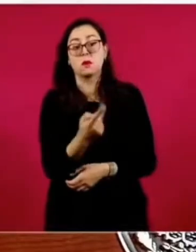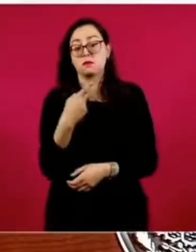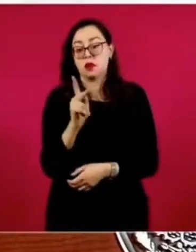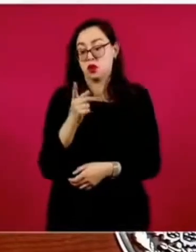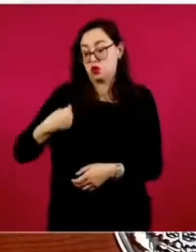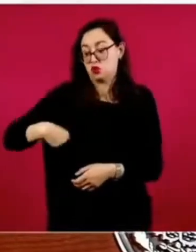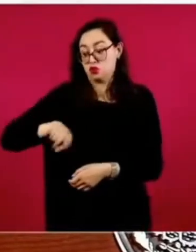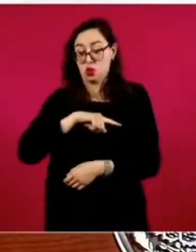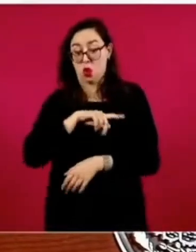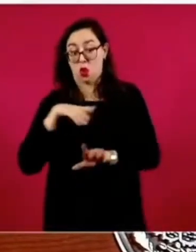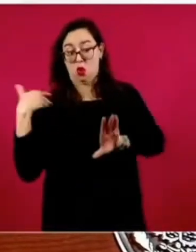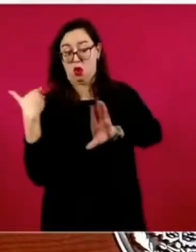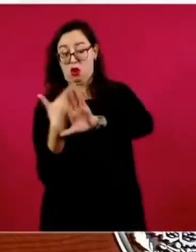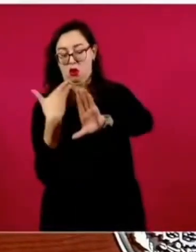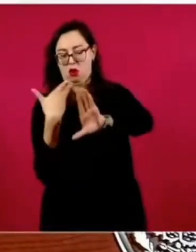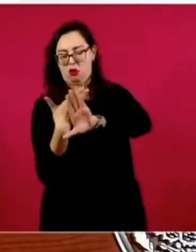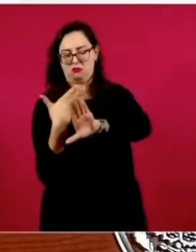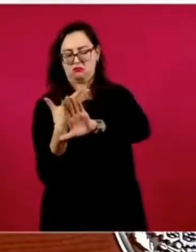el